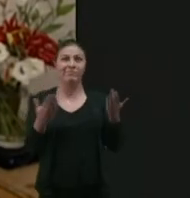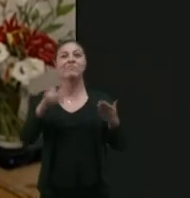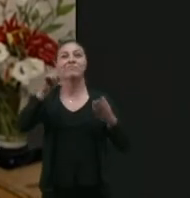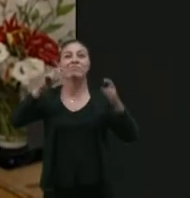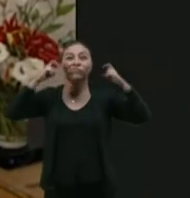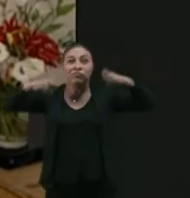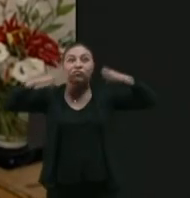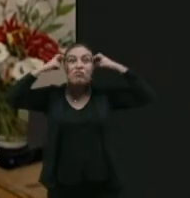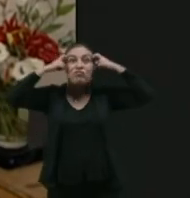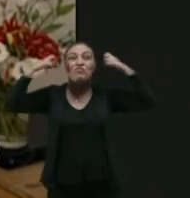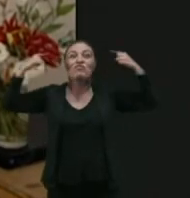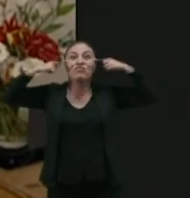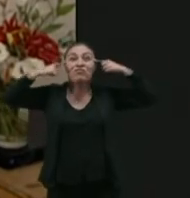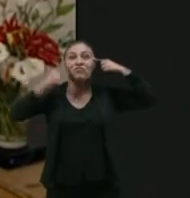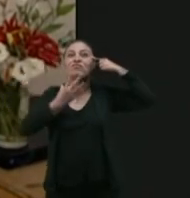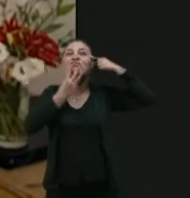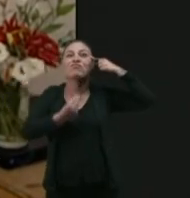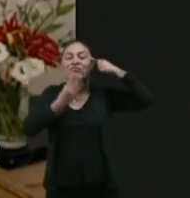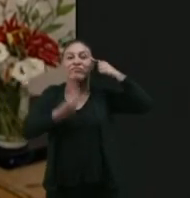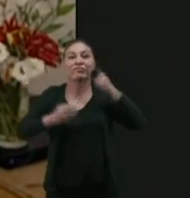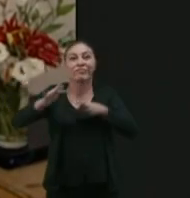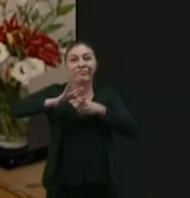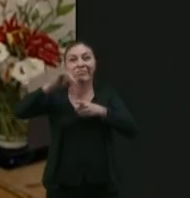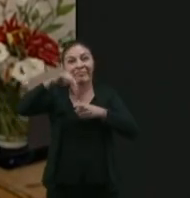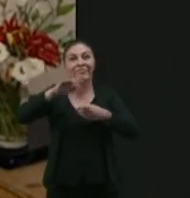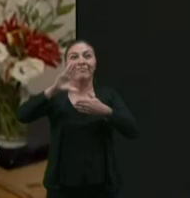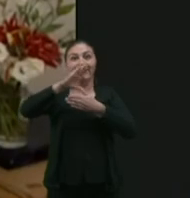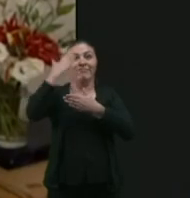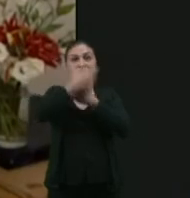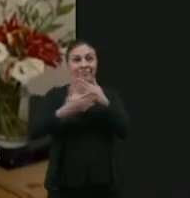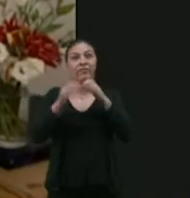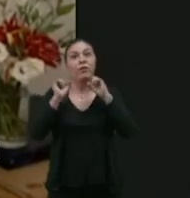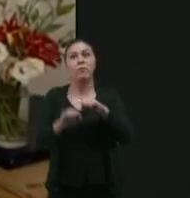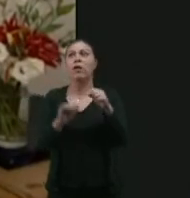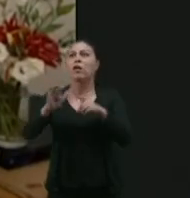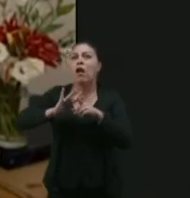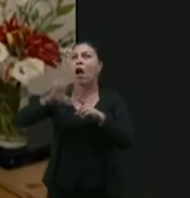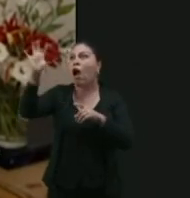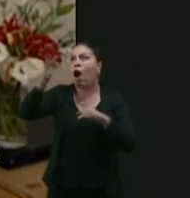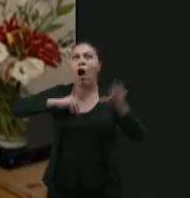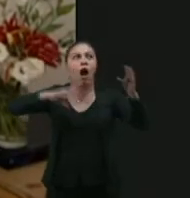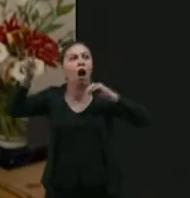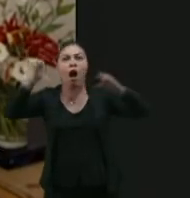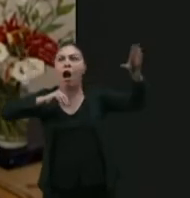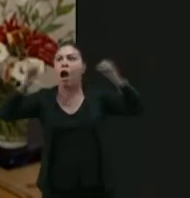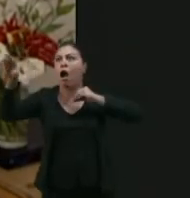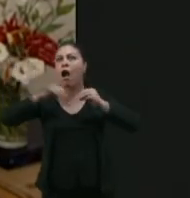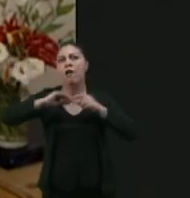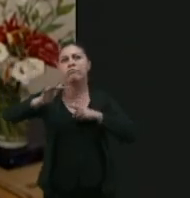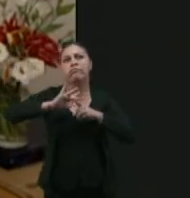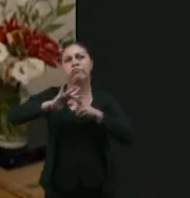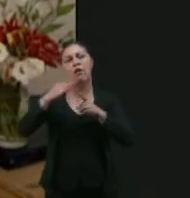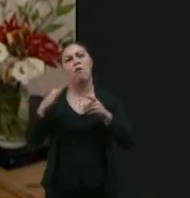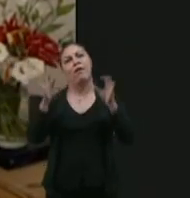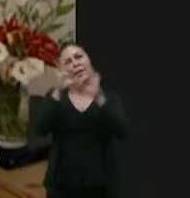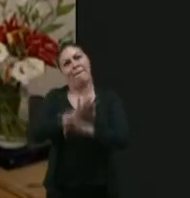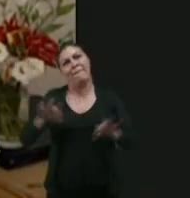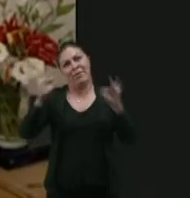know-how israelí aquí a América Latina para funcionar, creo que esa sería una parte importante del programa